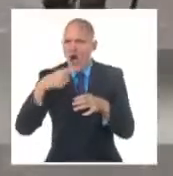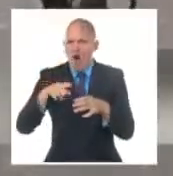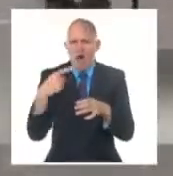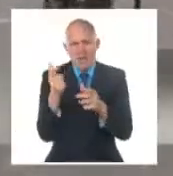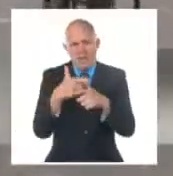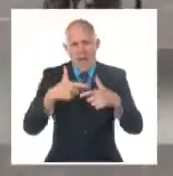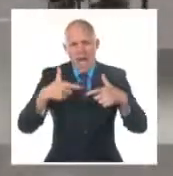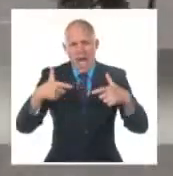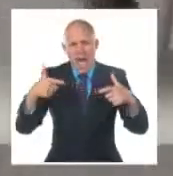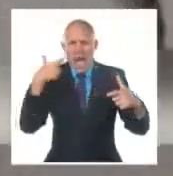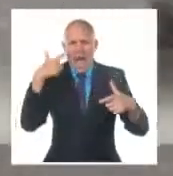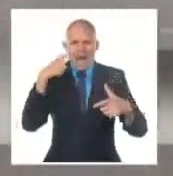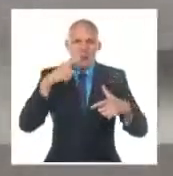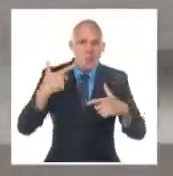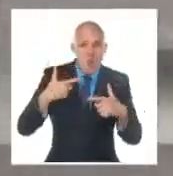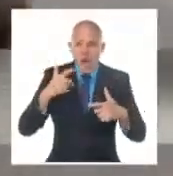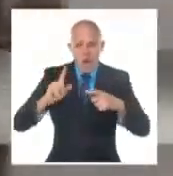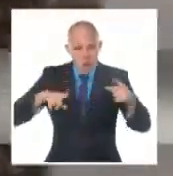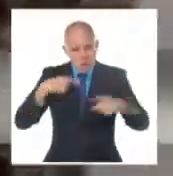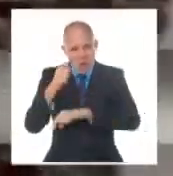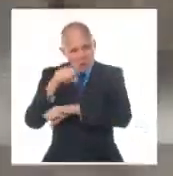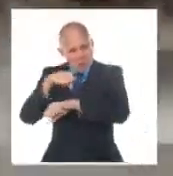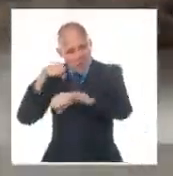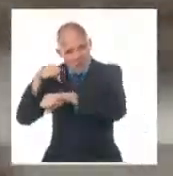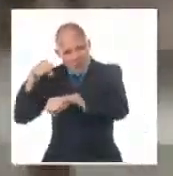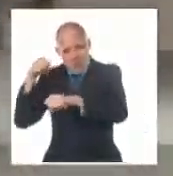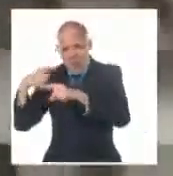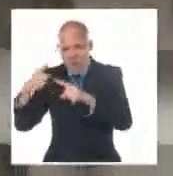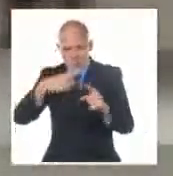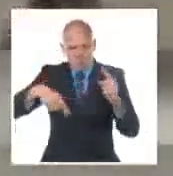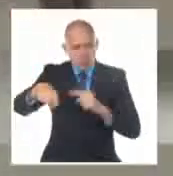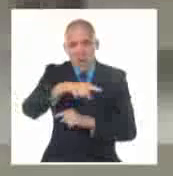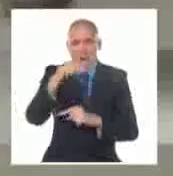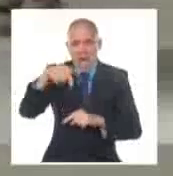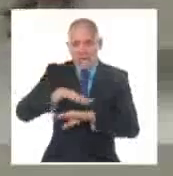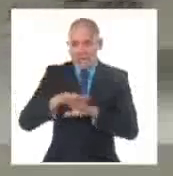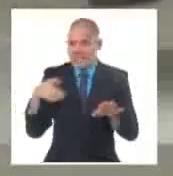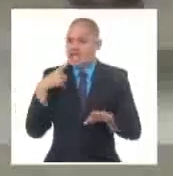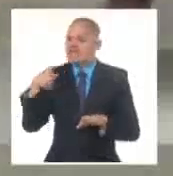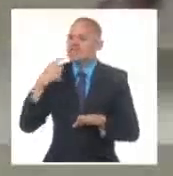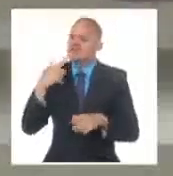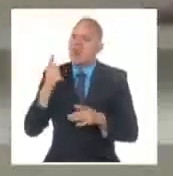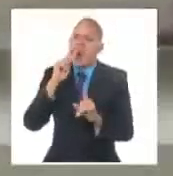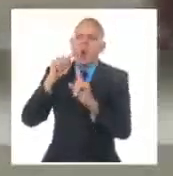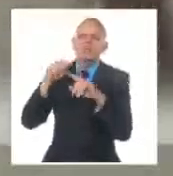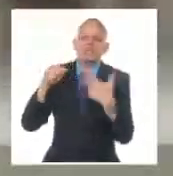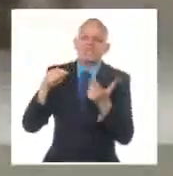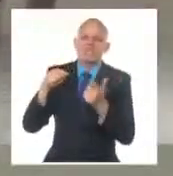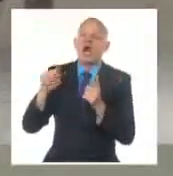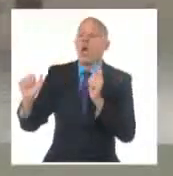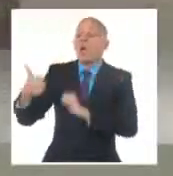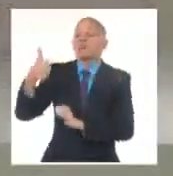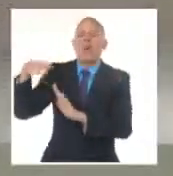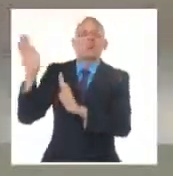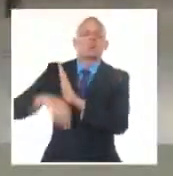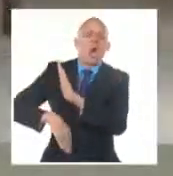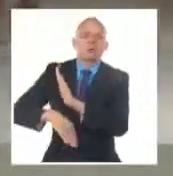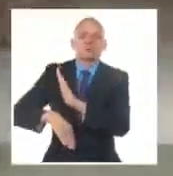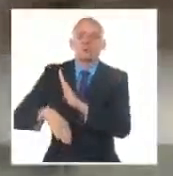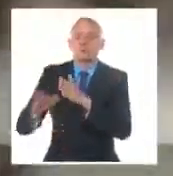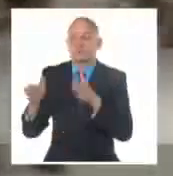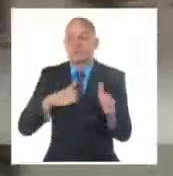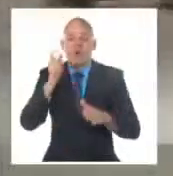lugares clave. La violencia ha ido en aumento con el objetivo declarado de derrocar al primer ministro. La embajadora estadounidense ante la ONU,